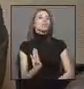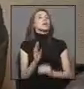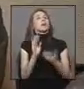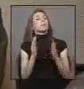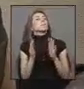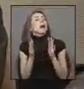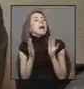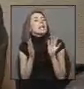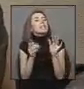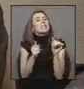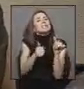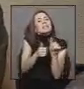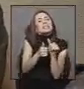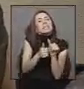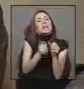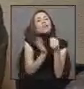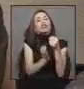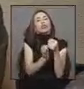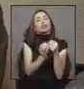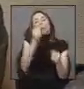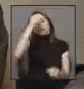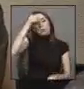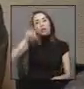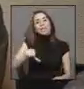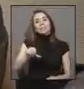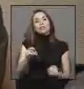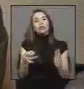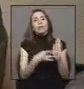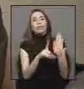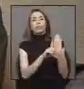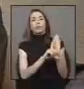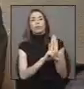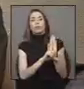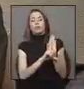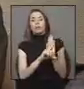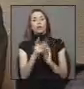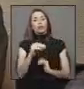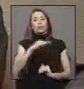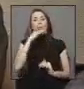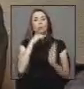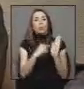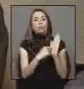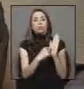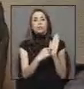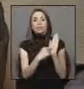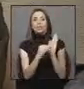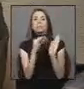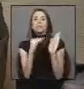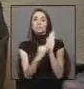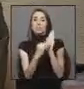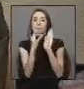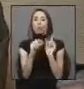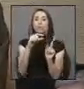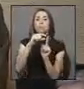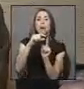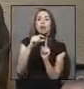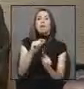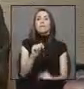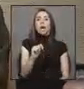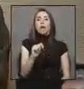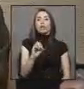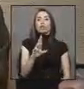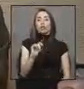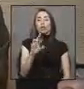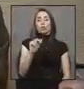aproximación a la tortura como apremios ilegítimos, siendo insuficiente la estructura de tipificación de tortura, conforme a